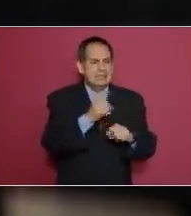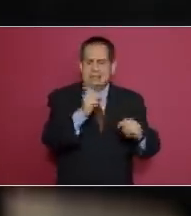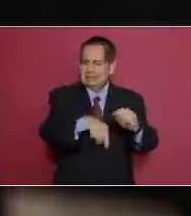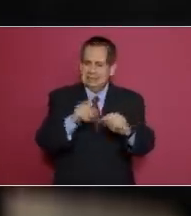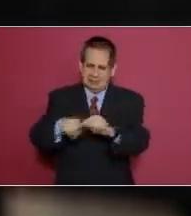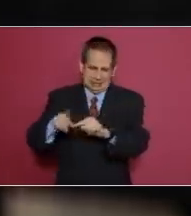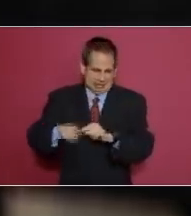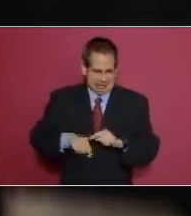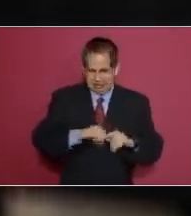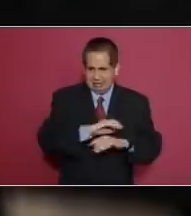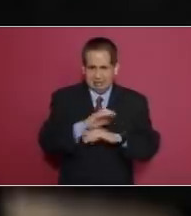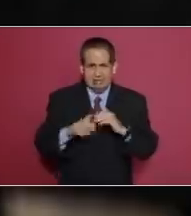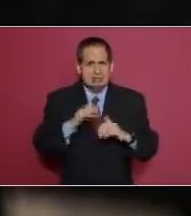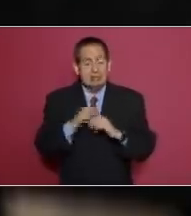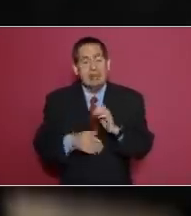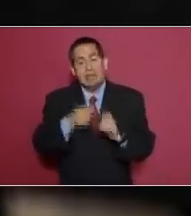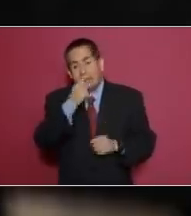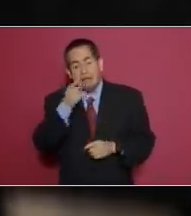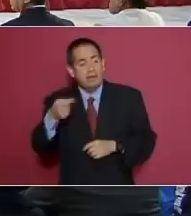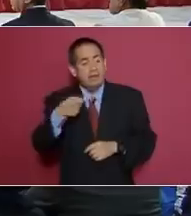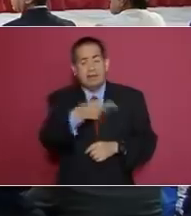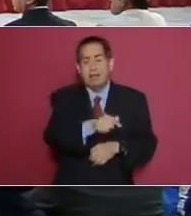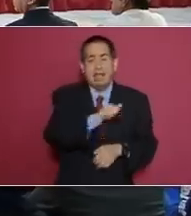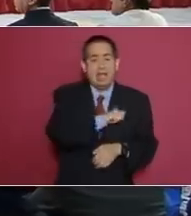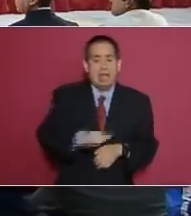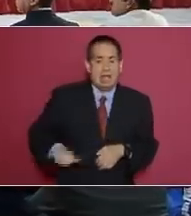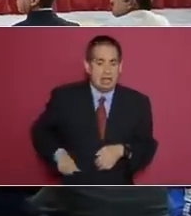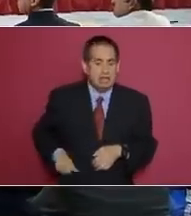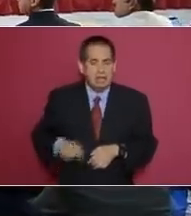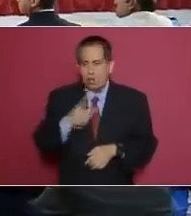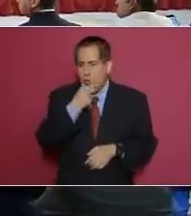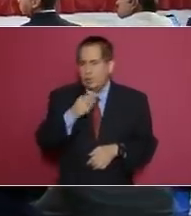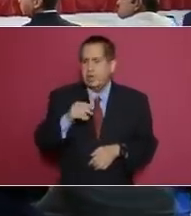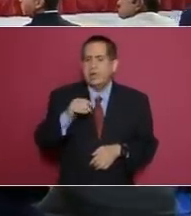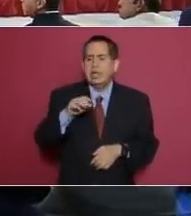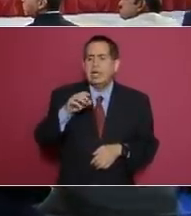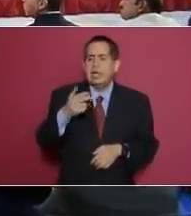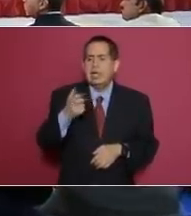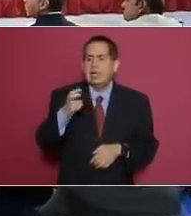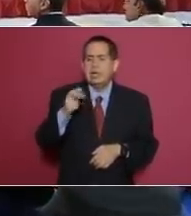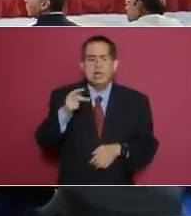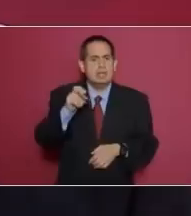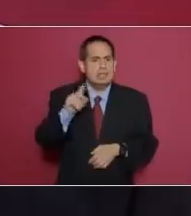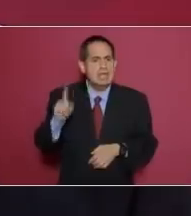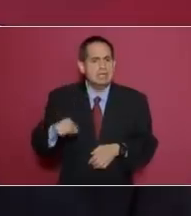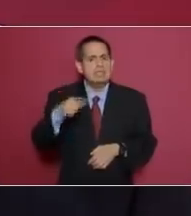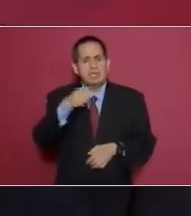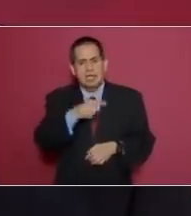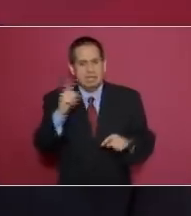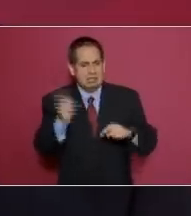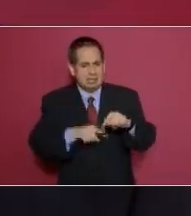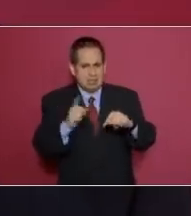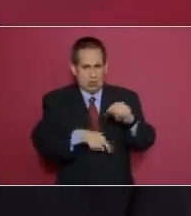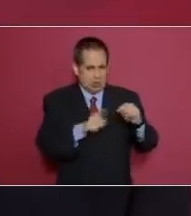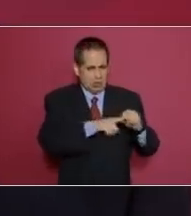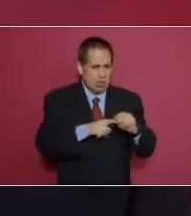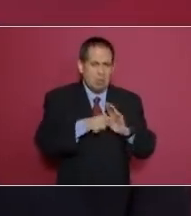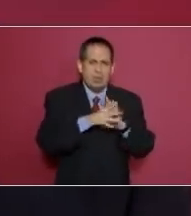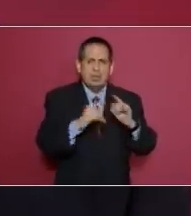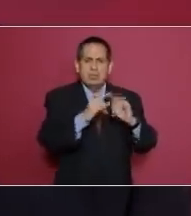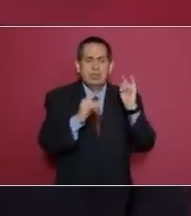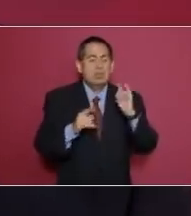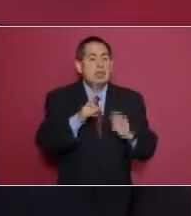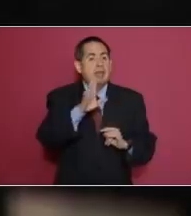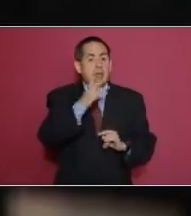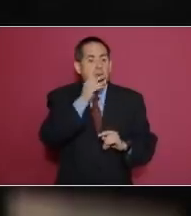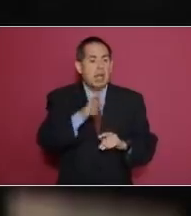le atribuyen al alcalde de Centro, a Evaristo Hernández, haber quitado estas casitas como un